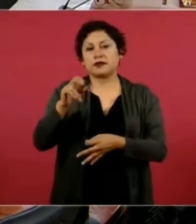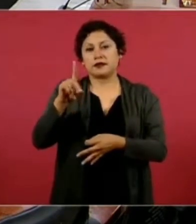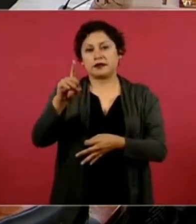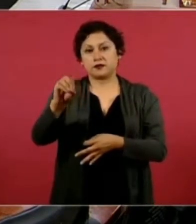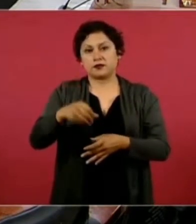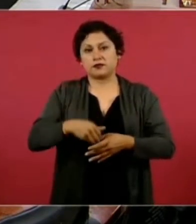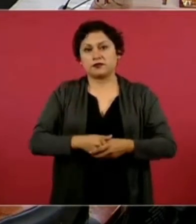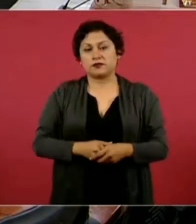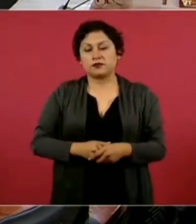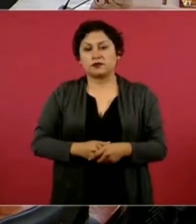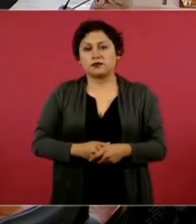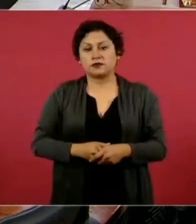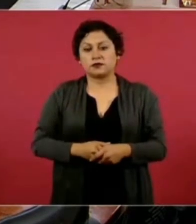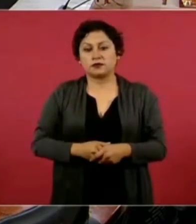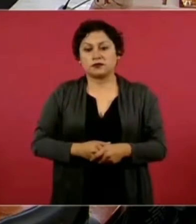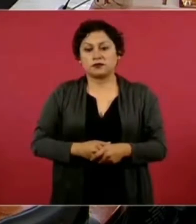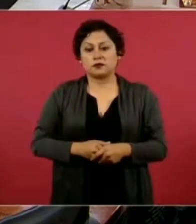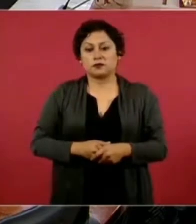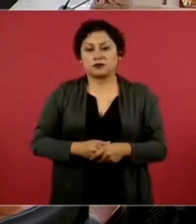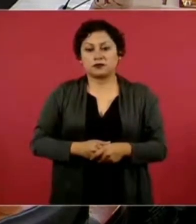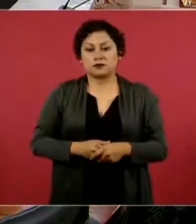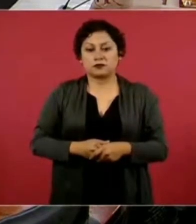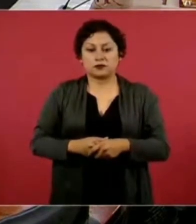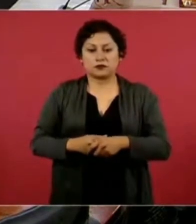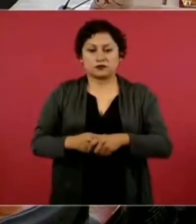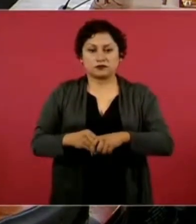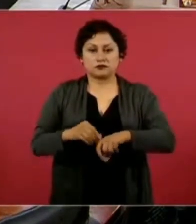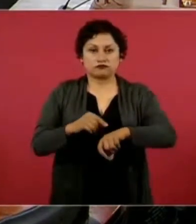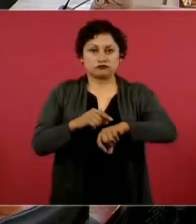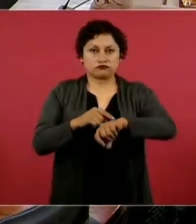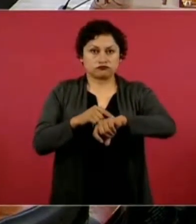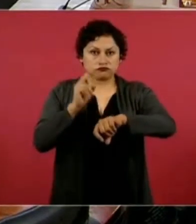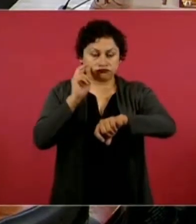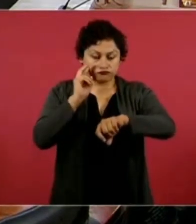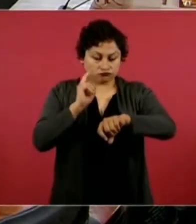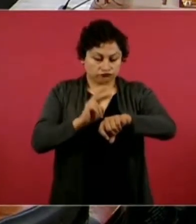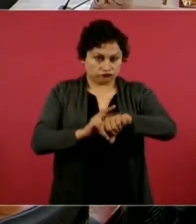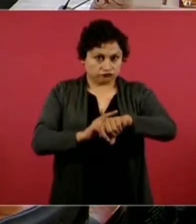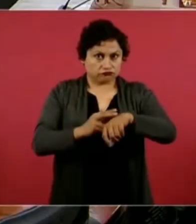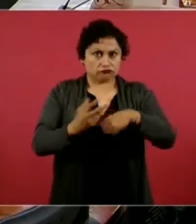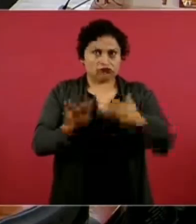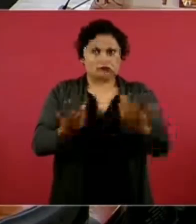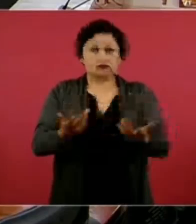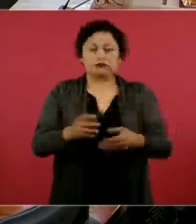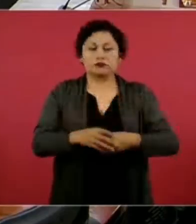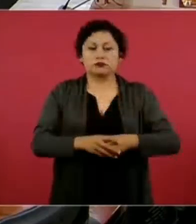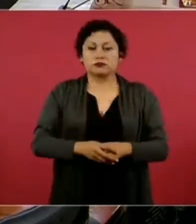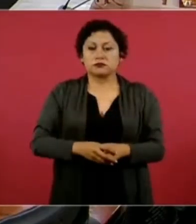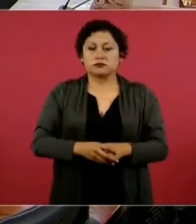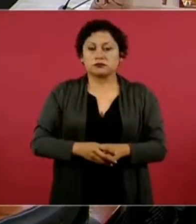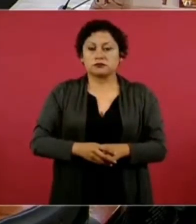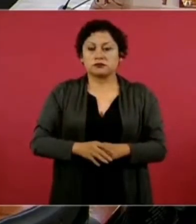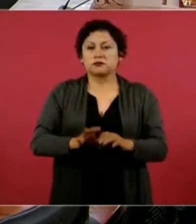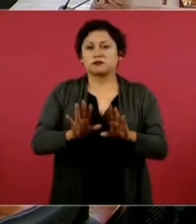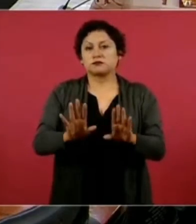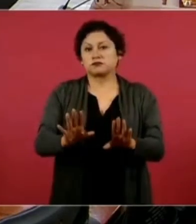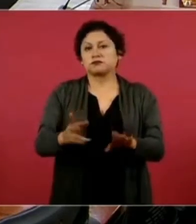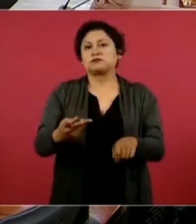delalo nos alcanzó más el tiempo yo estoy relo Lo que pasa que empezó